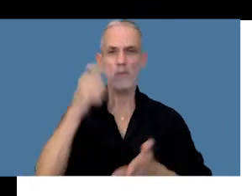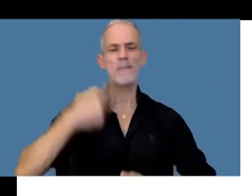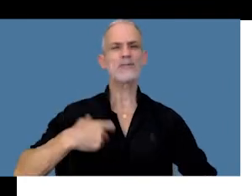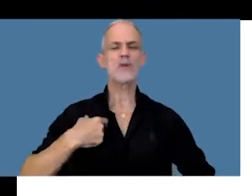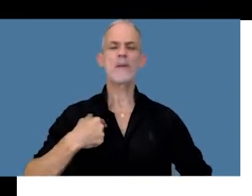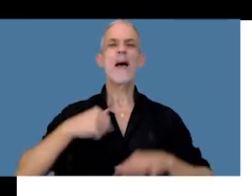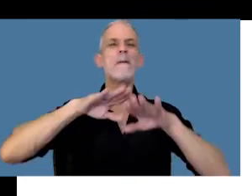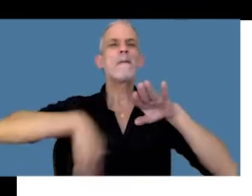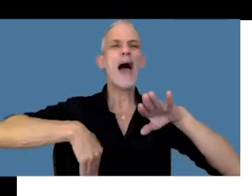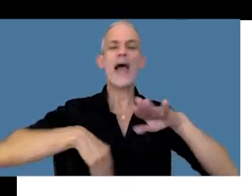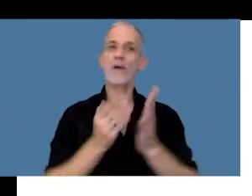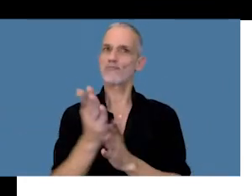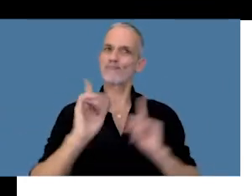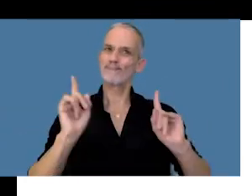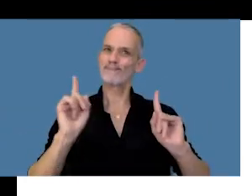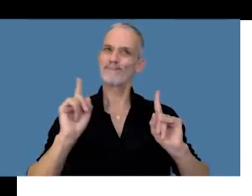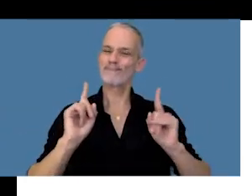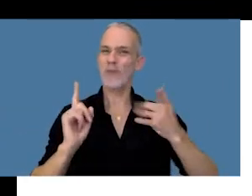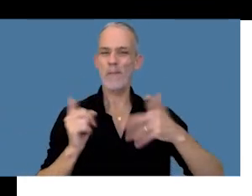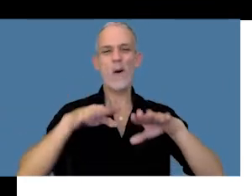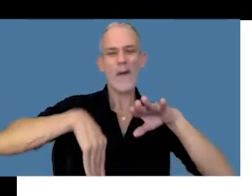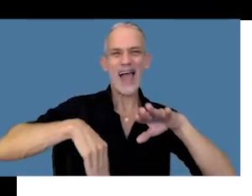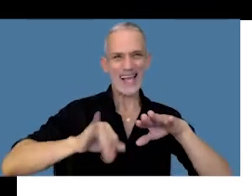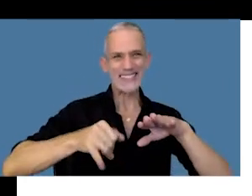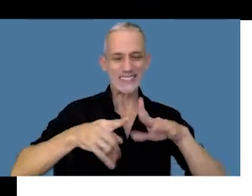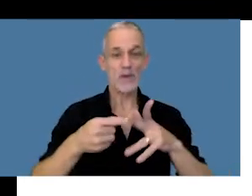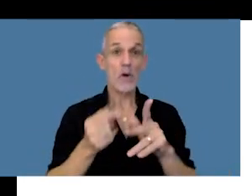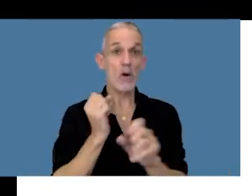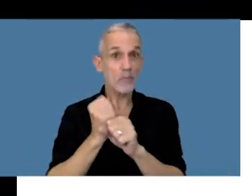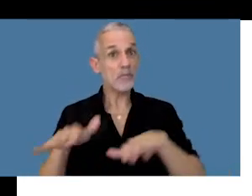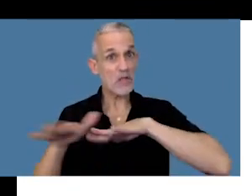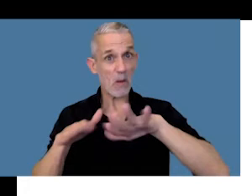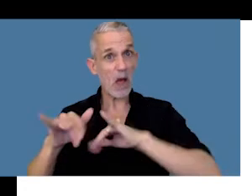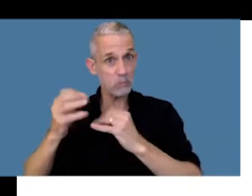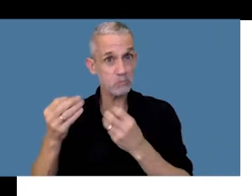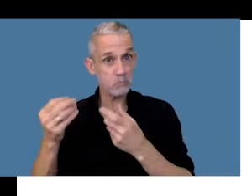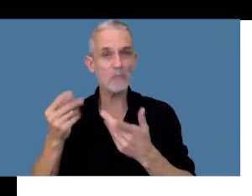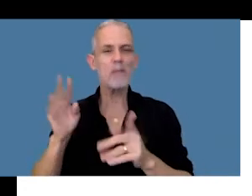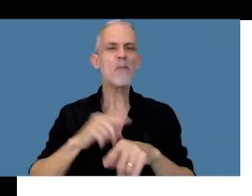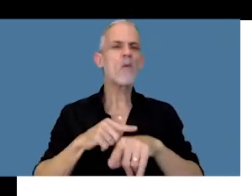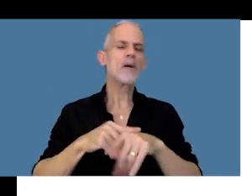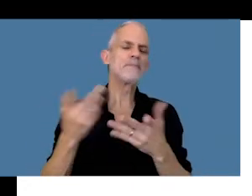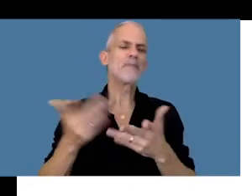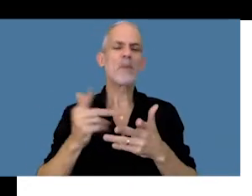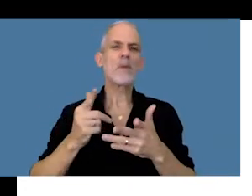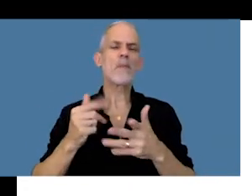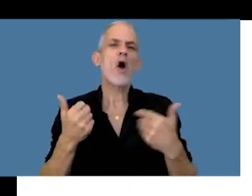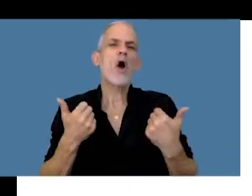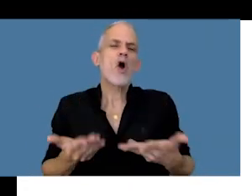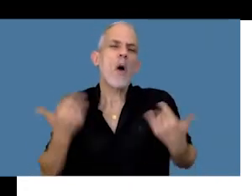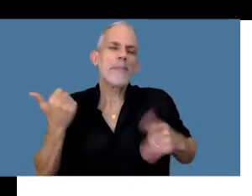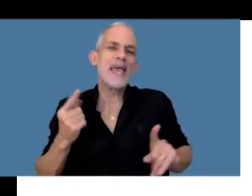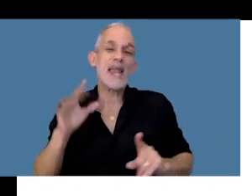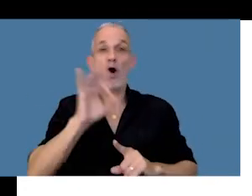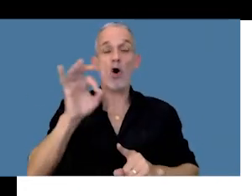no definitivamente, es decir, va a seguir ejerciendo actividad, pero por una cuestión de conveniencia o, digamos,